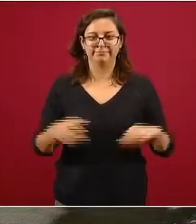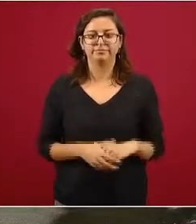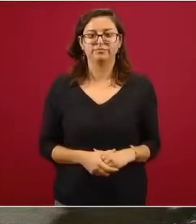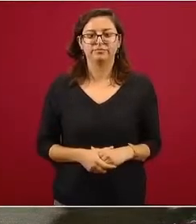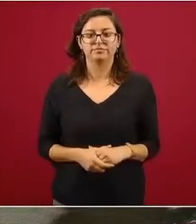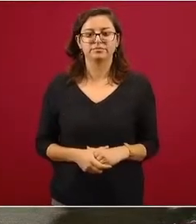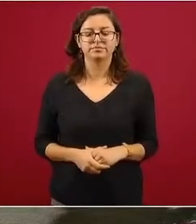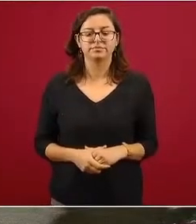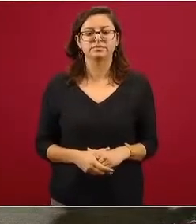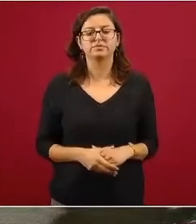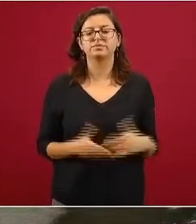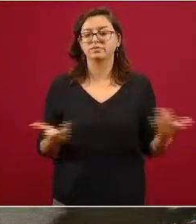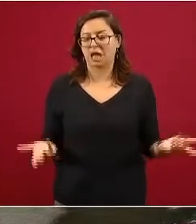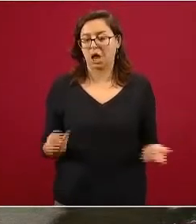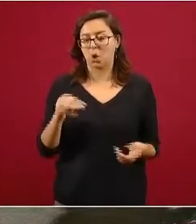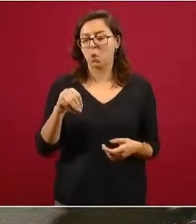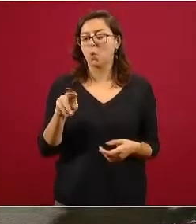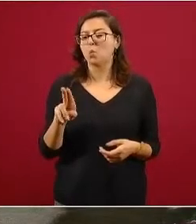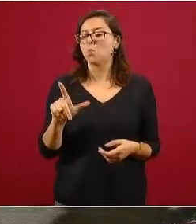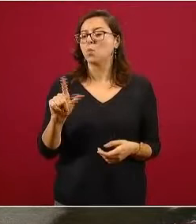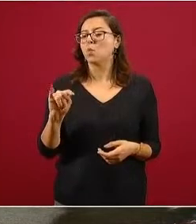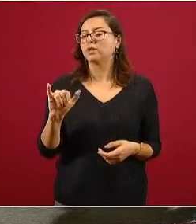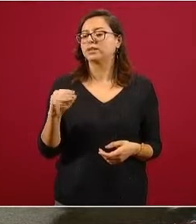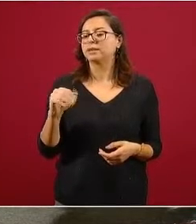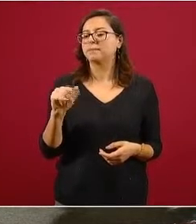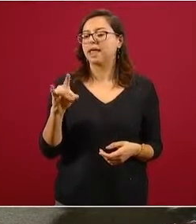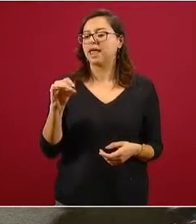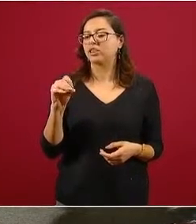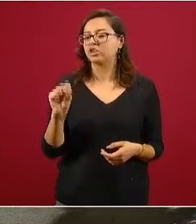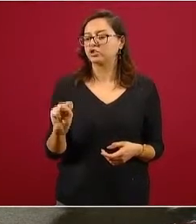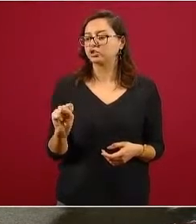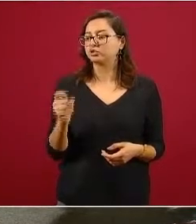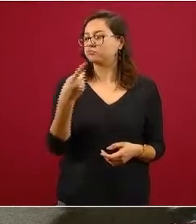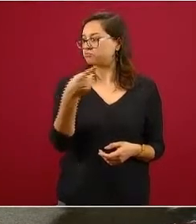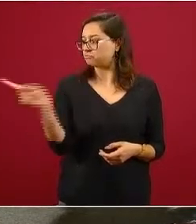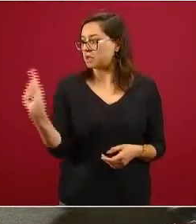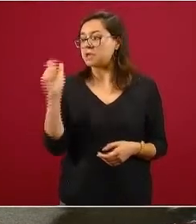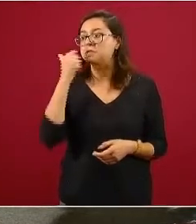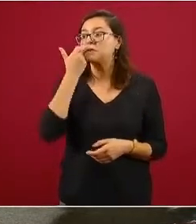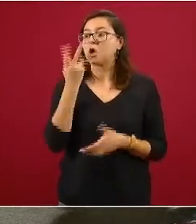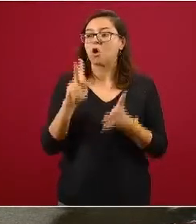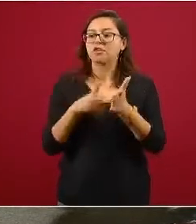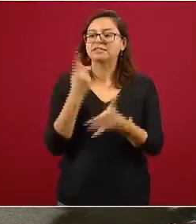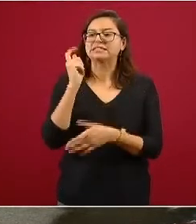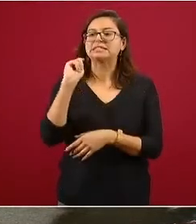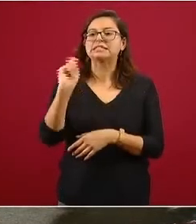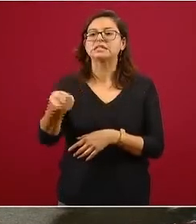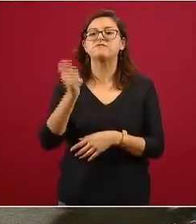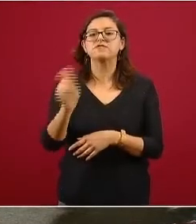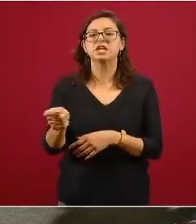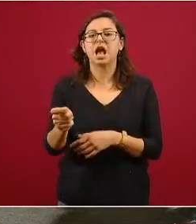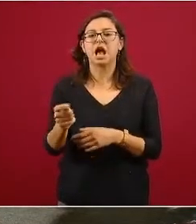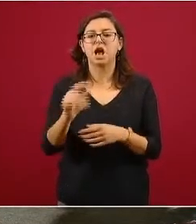Para multimedios y otros medios que quisieran volver a ver qué quiere decir aplanar la